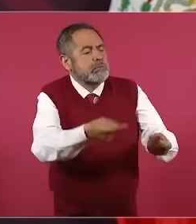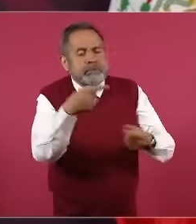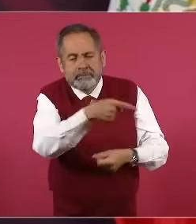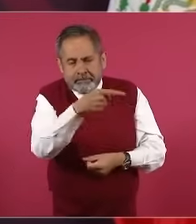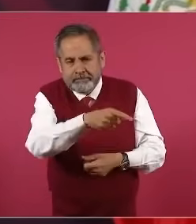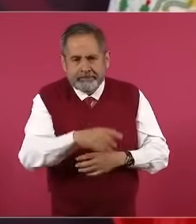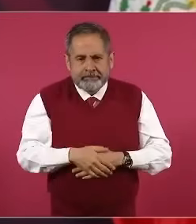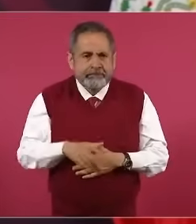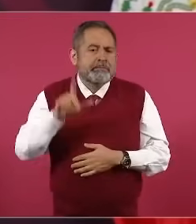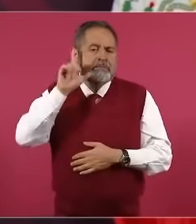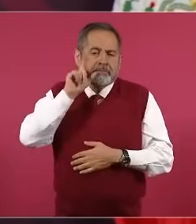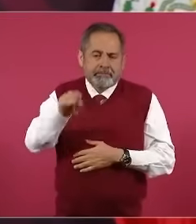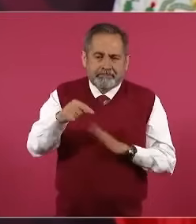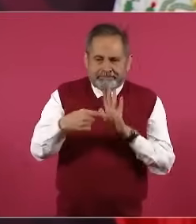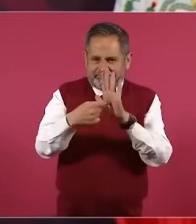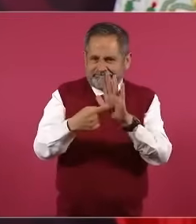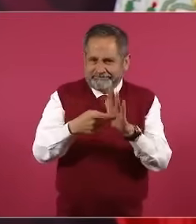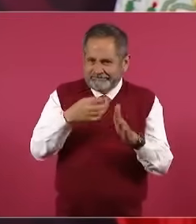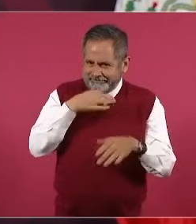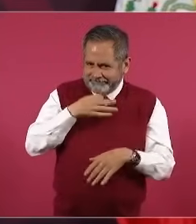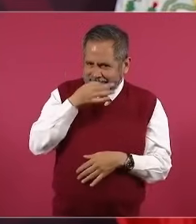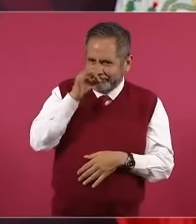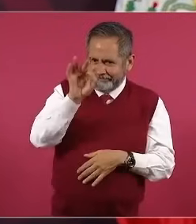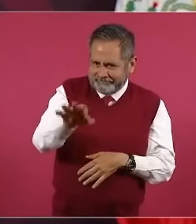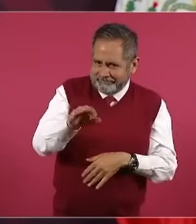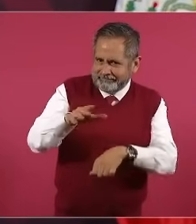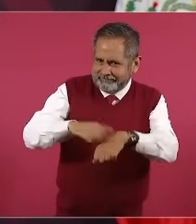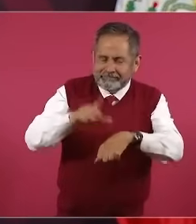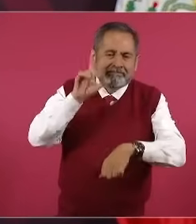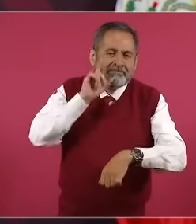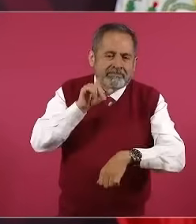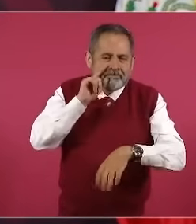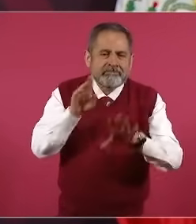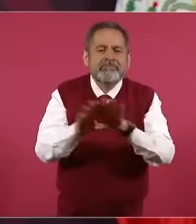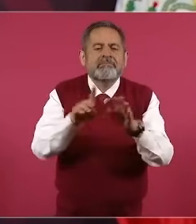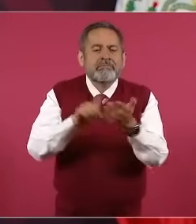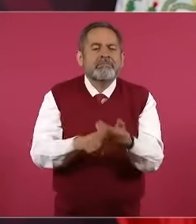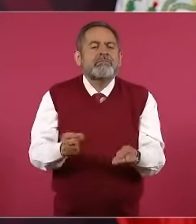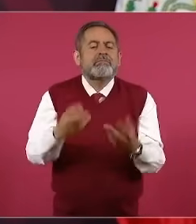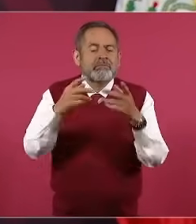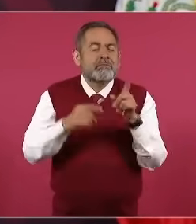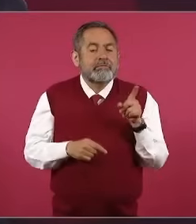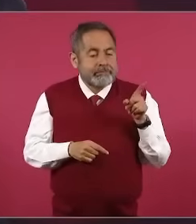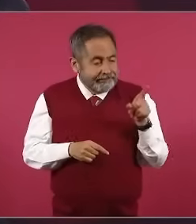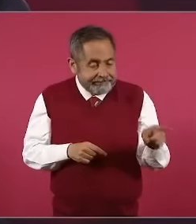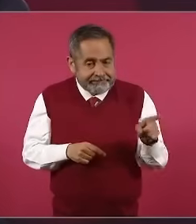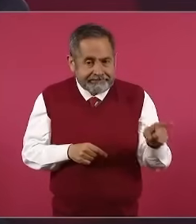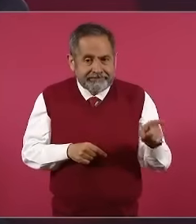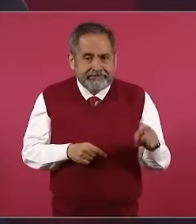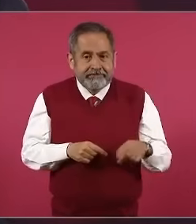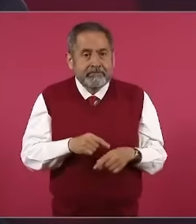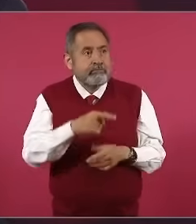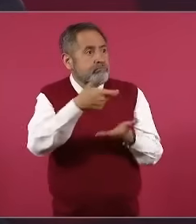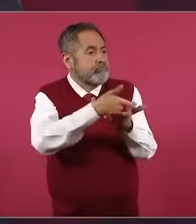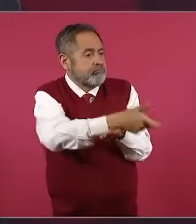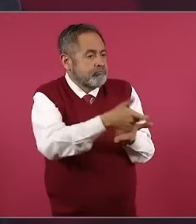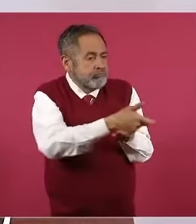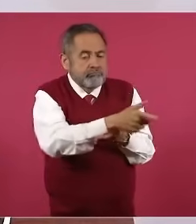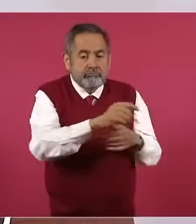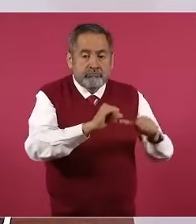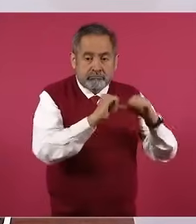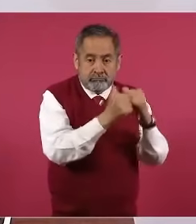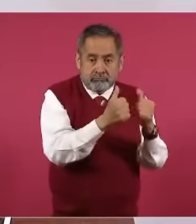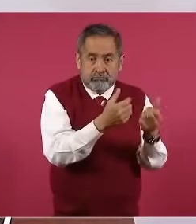Y mañana vamos a dar un adelanto sobre lo que ha recibido esta